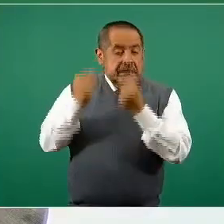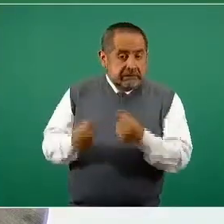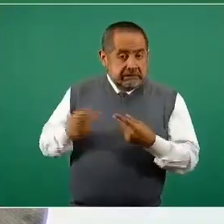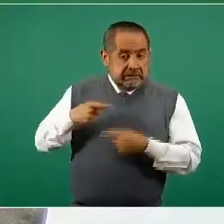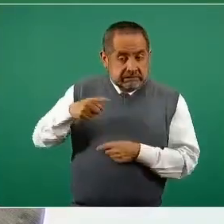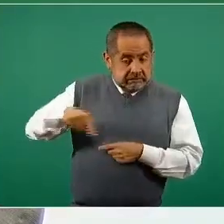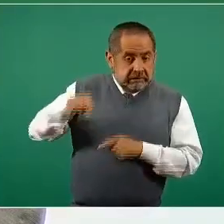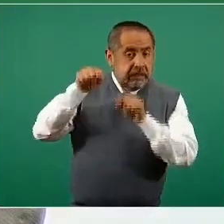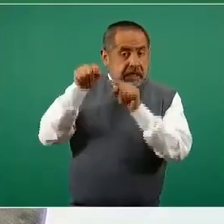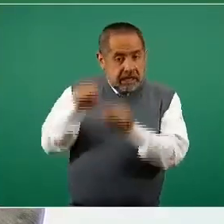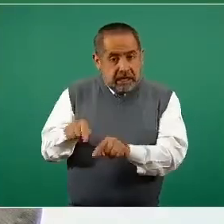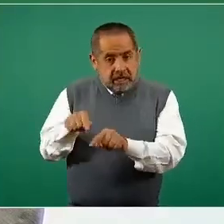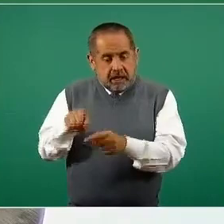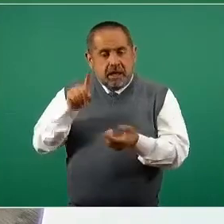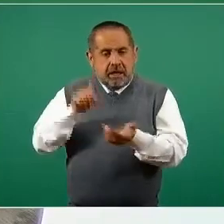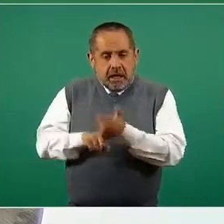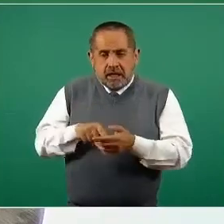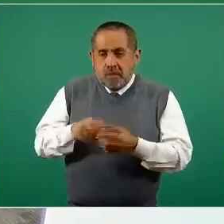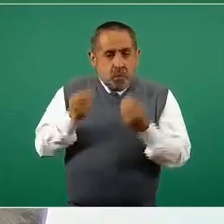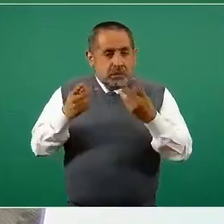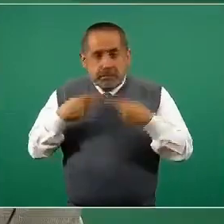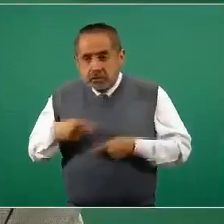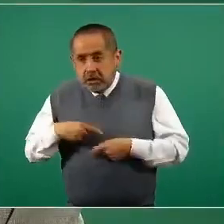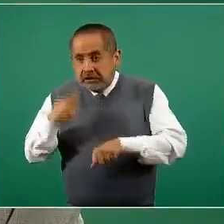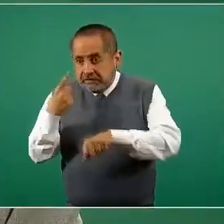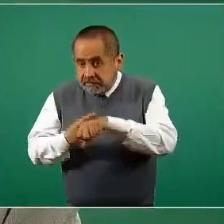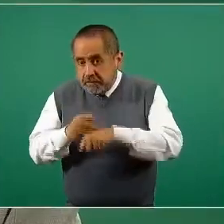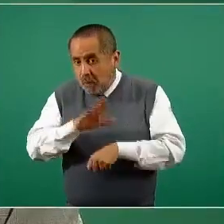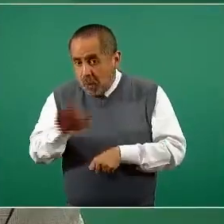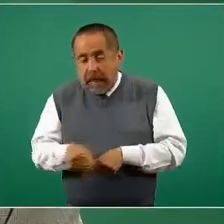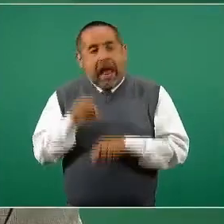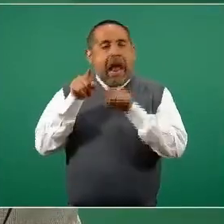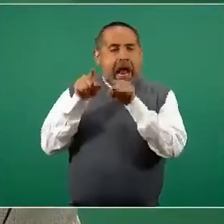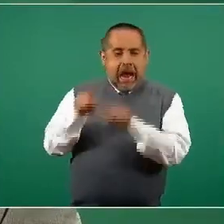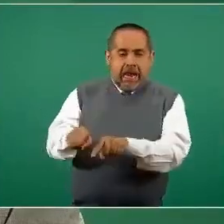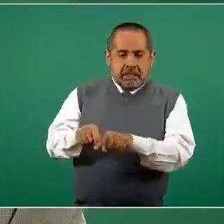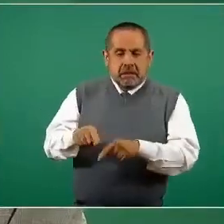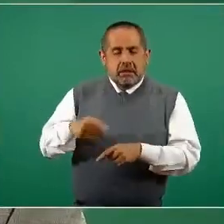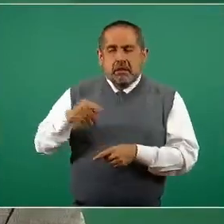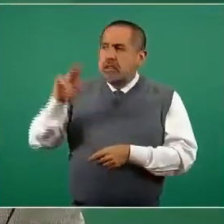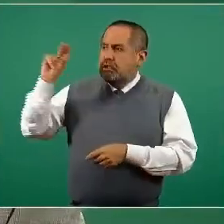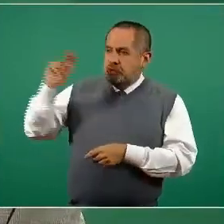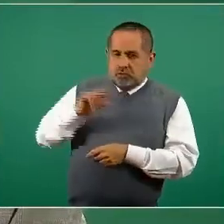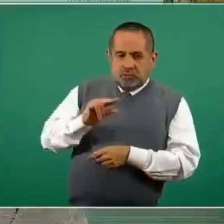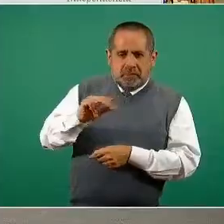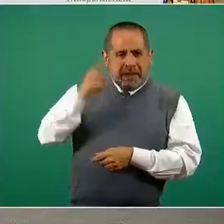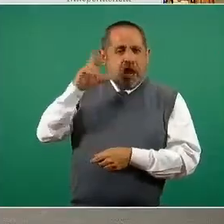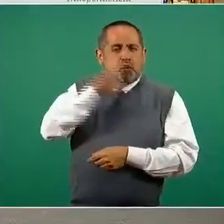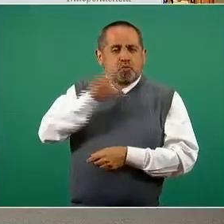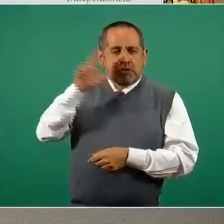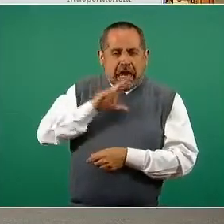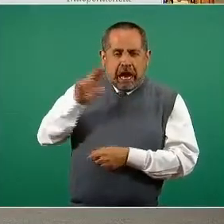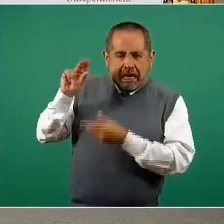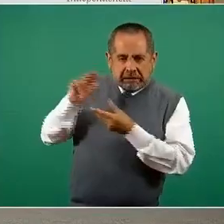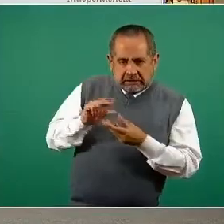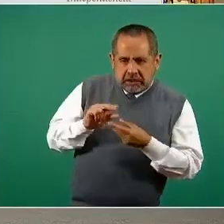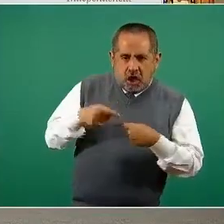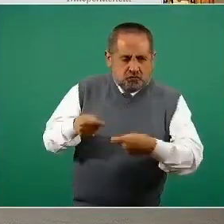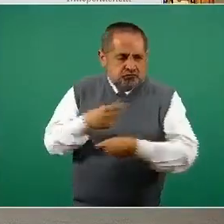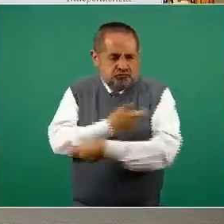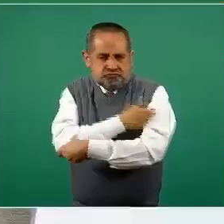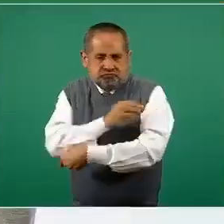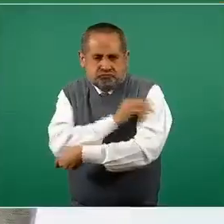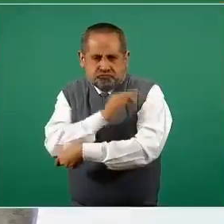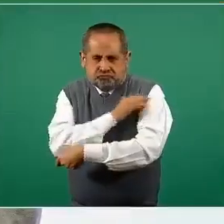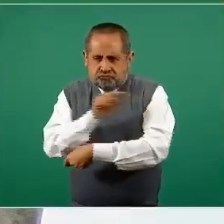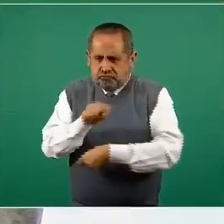población, donde ha habido alta mortalidad, es donde vamos a distribuir la vacuna Sputnik. Y una de las razones es esta, proteger a las